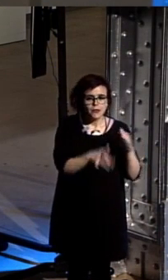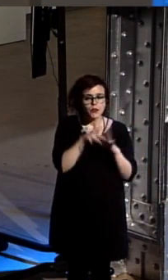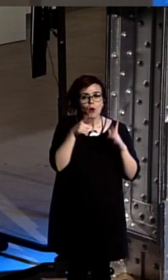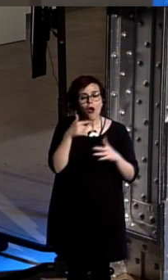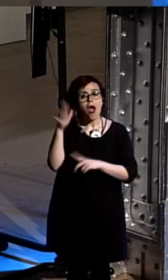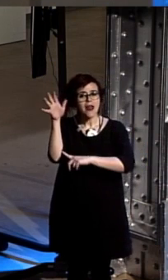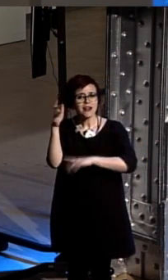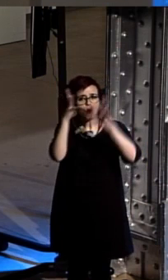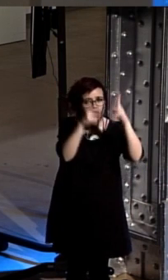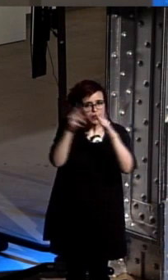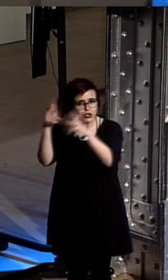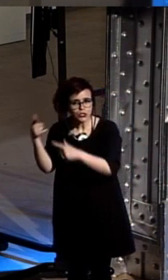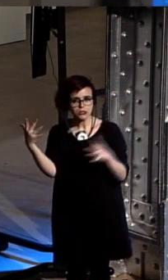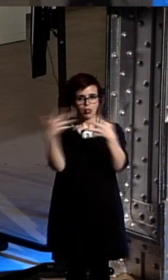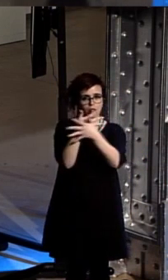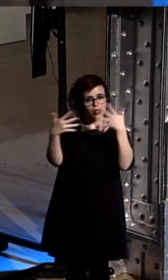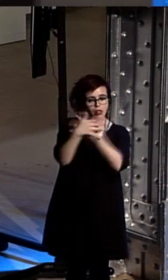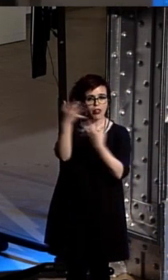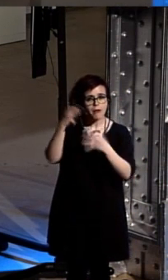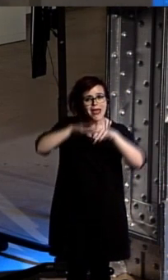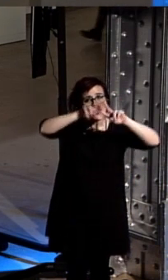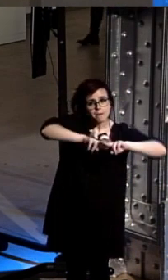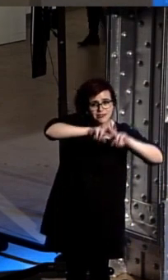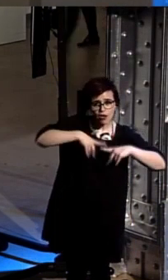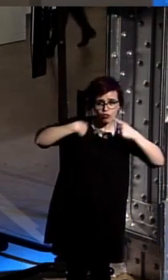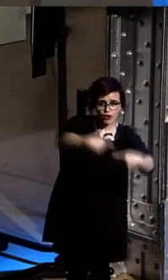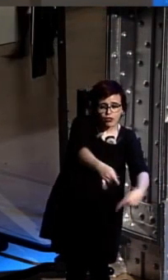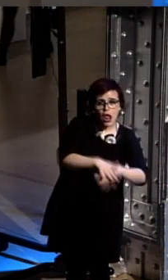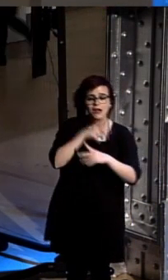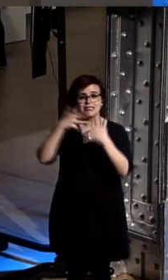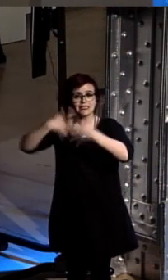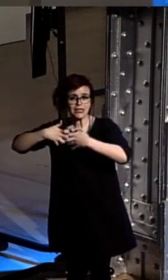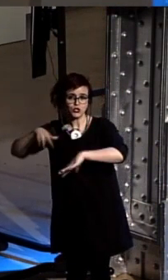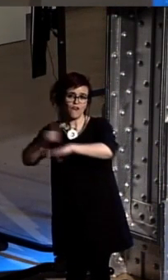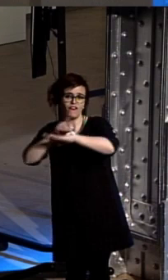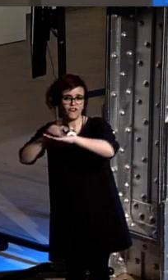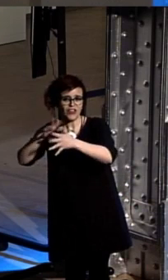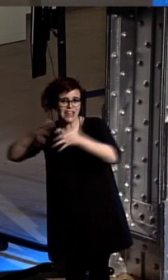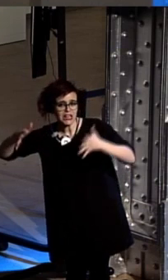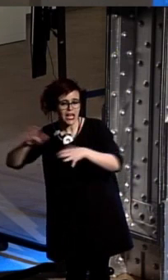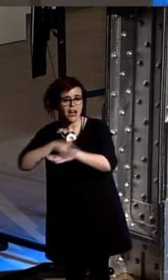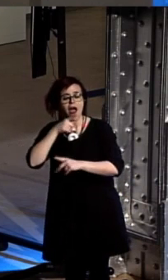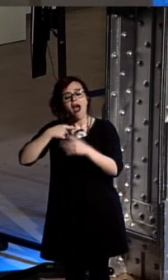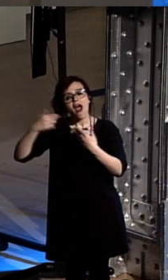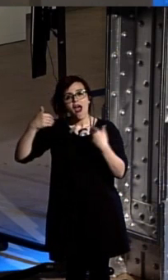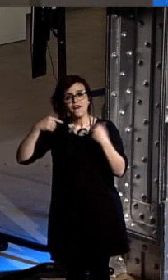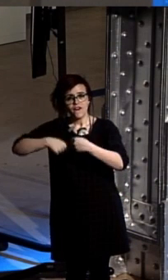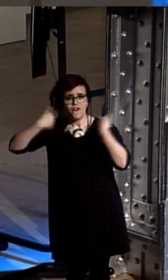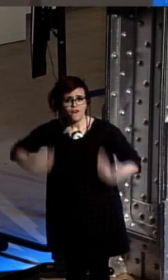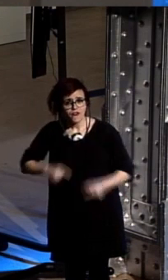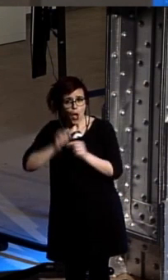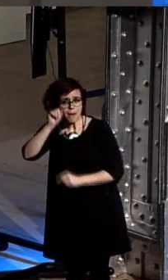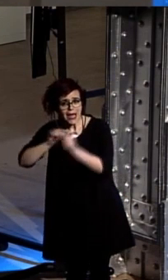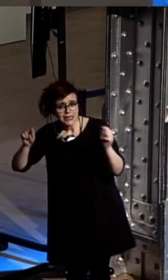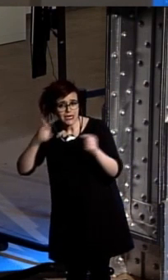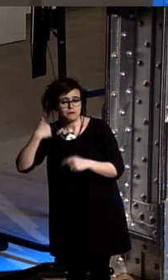con otros datos y es un reto integrar la investigación tradicional con los datos neuronales, con los big data, con la biométrica y todo ese tipo de cosas. Y